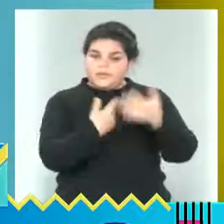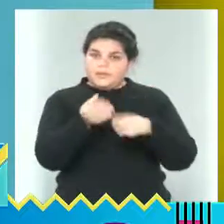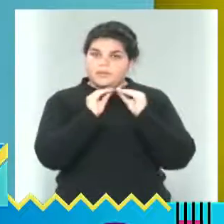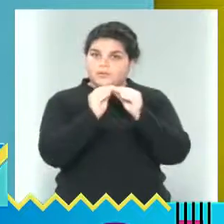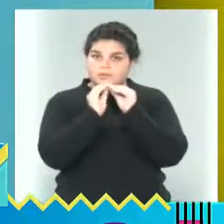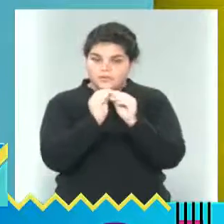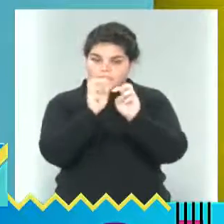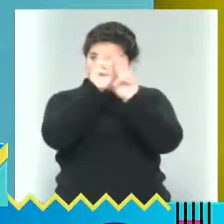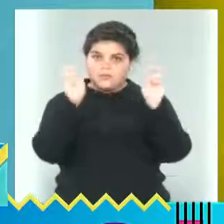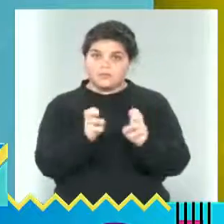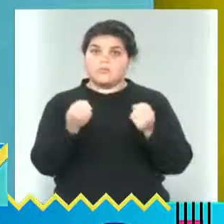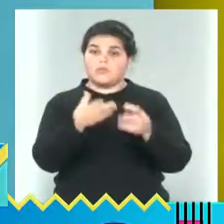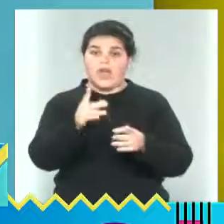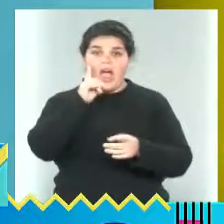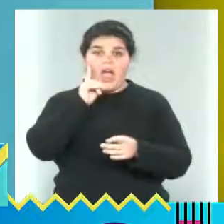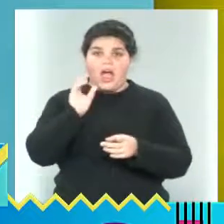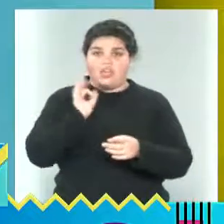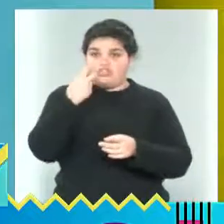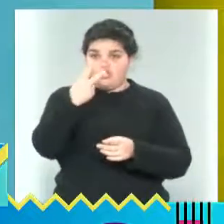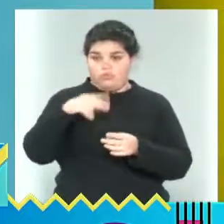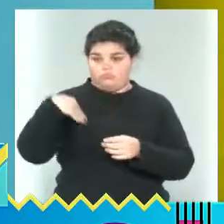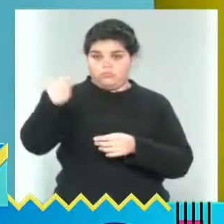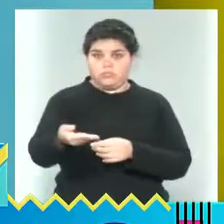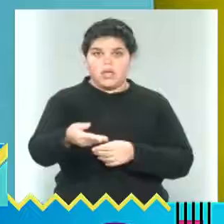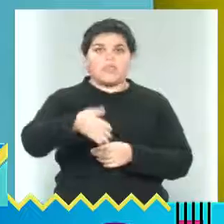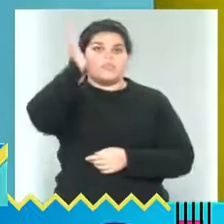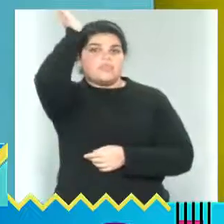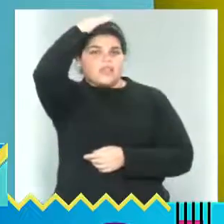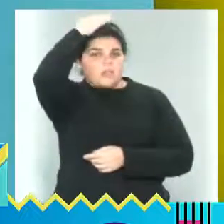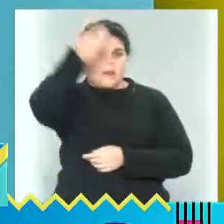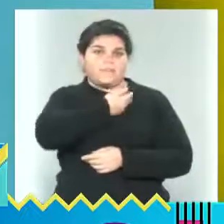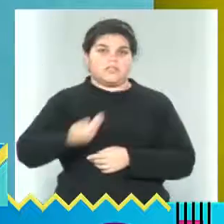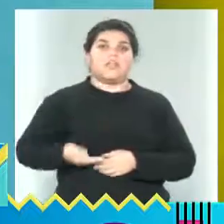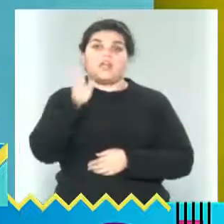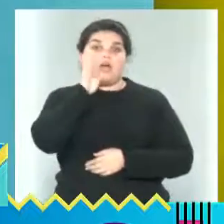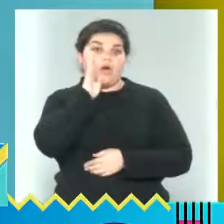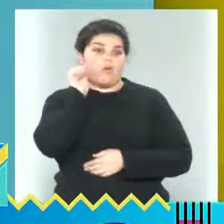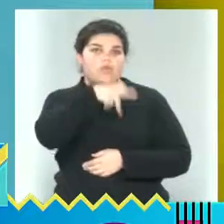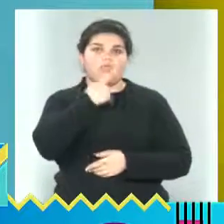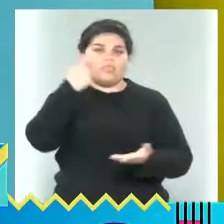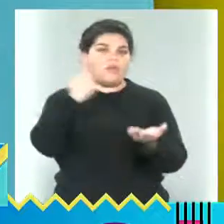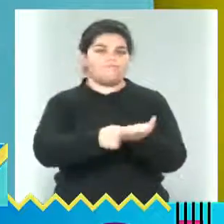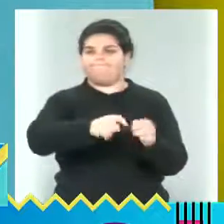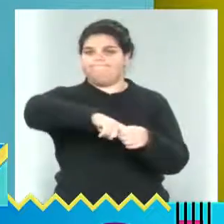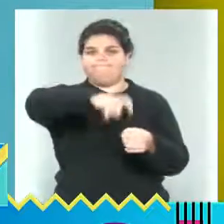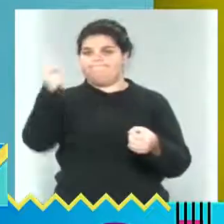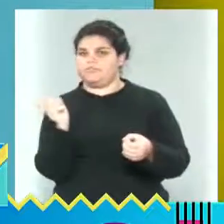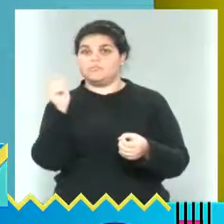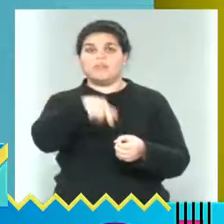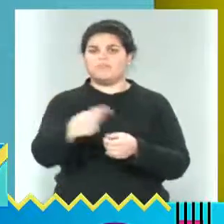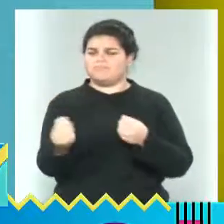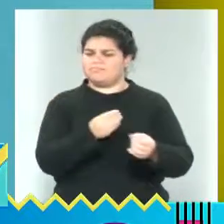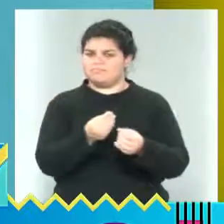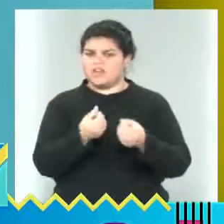esto porque tan solo 2 años después, Donald Trump, presidente de Estados Unidos, decidió salirse y de alguna manera habló muy mal de